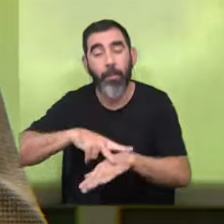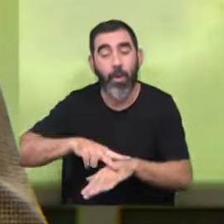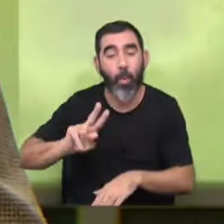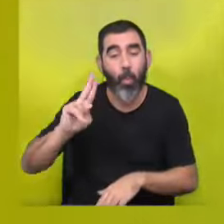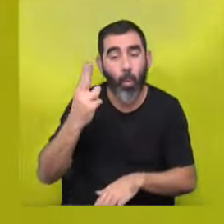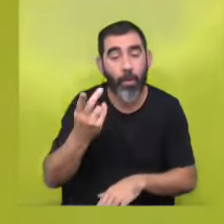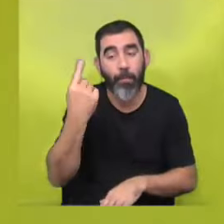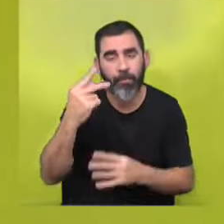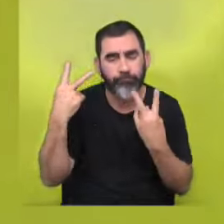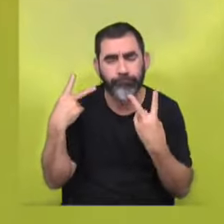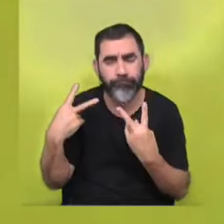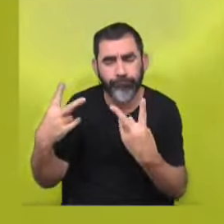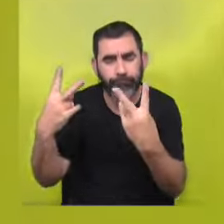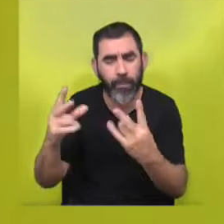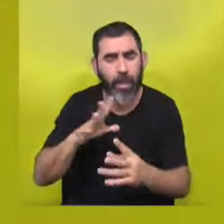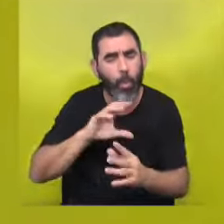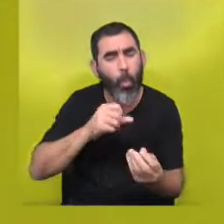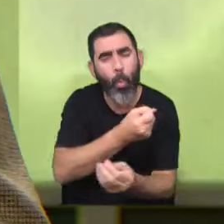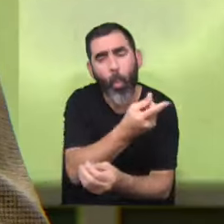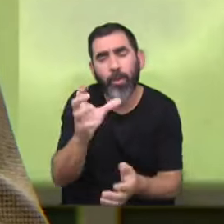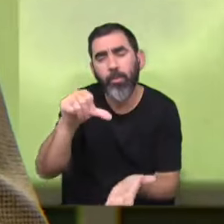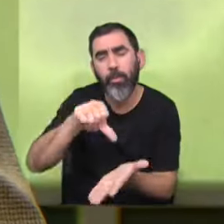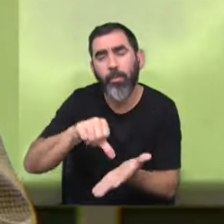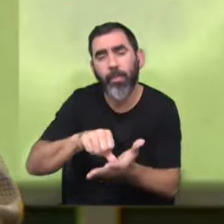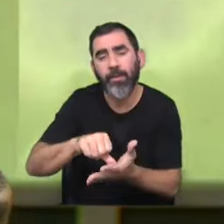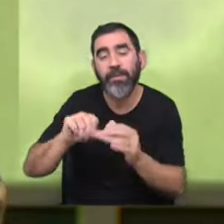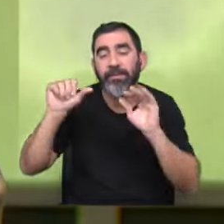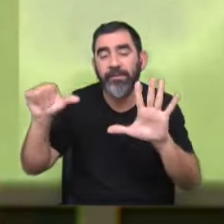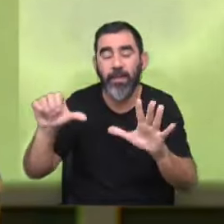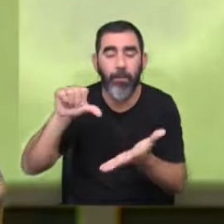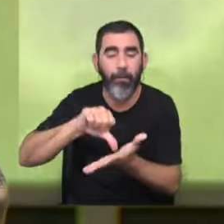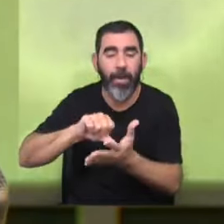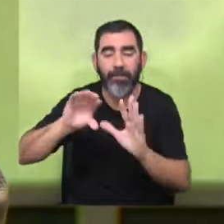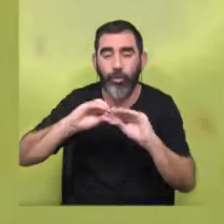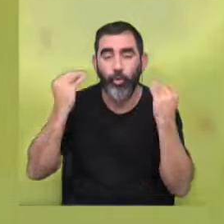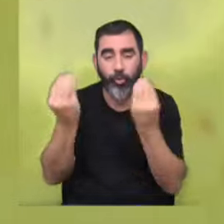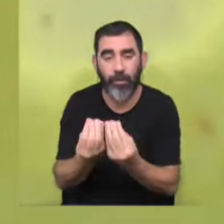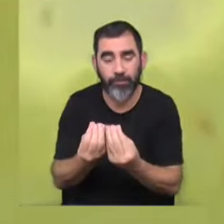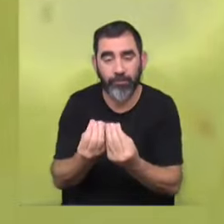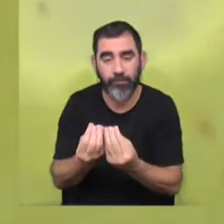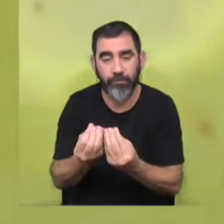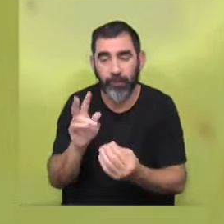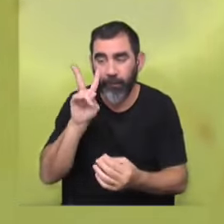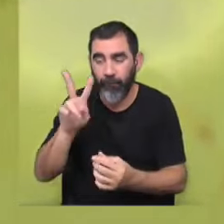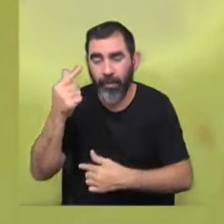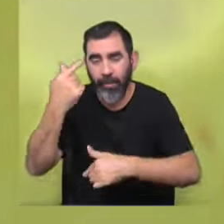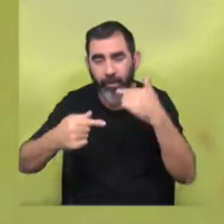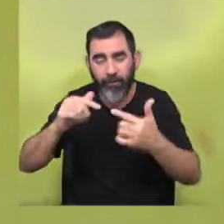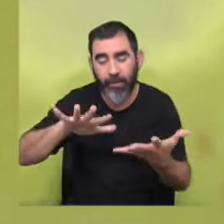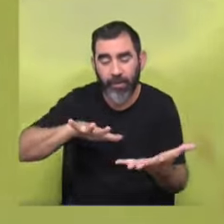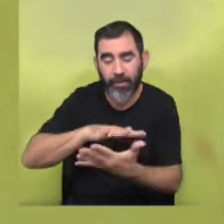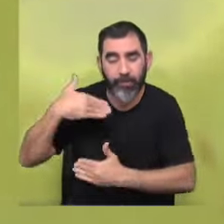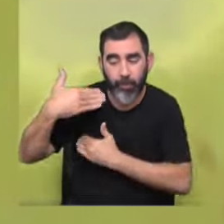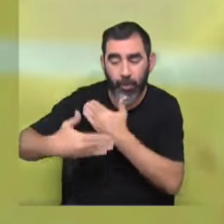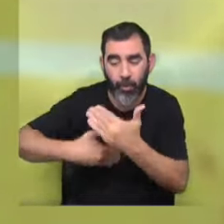es. Pero en tu recorrido dentro de UNESCO, ¿en cuántos países estuviste? 6 con este, sí. O sea que has podido apreciar procesos, tal